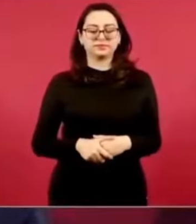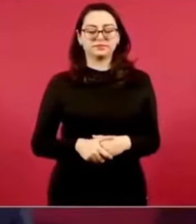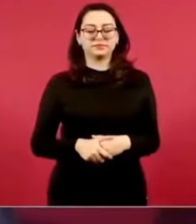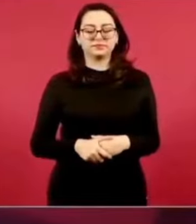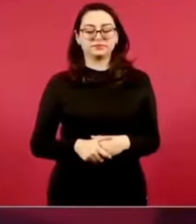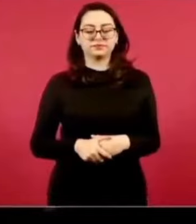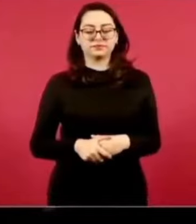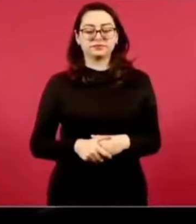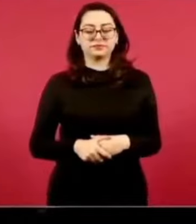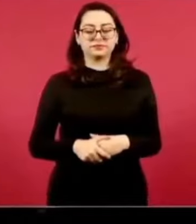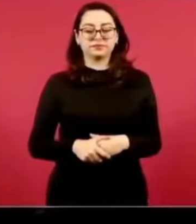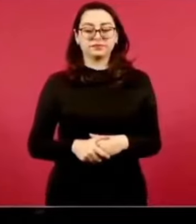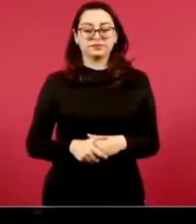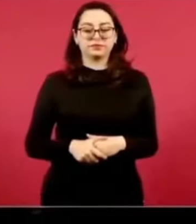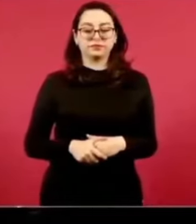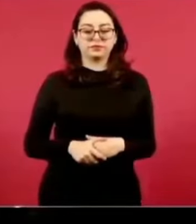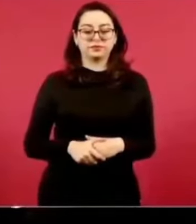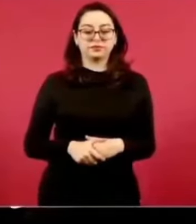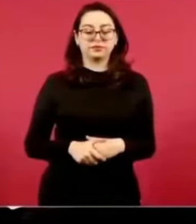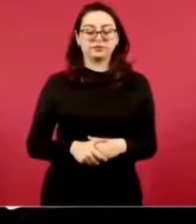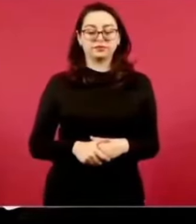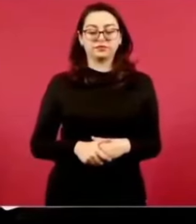otro, pues es